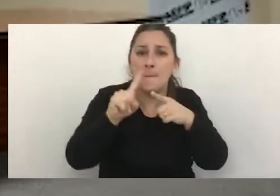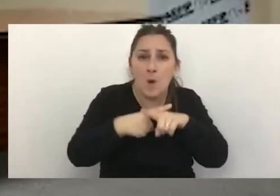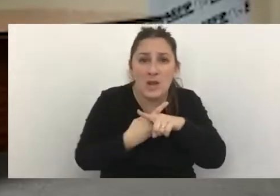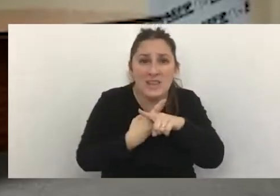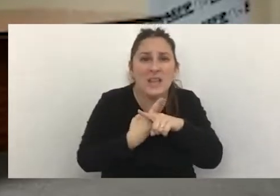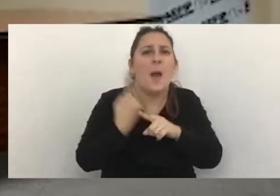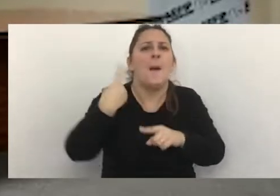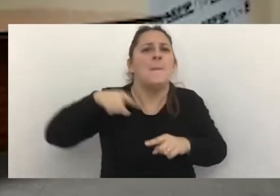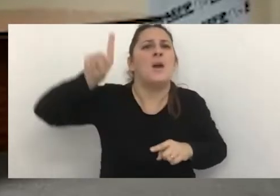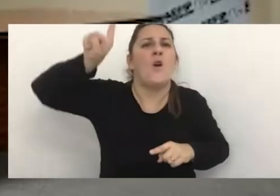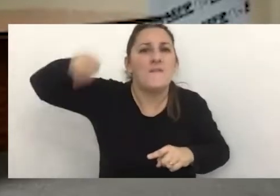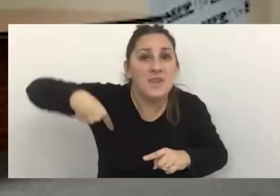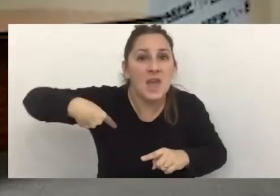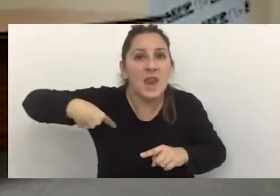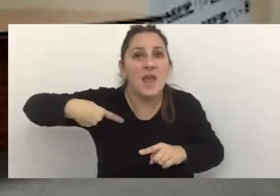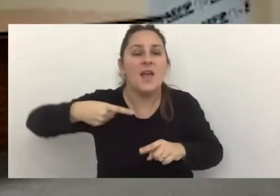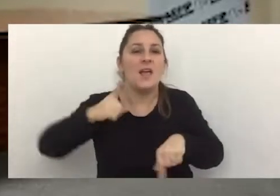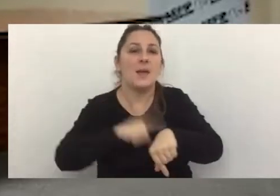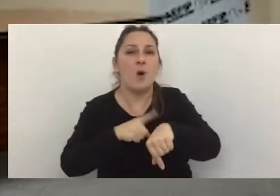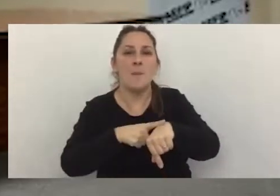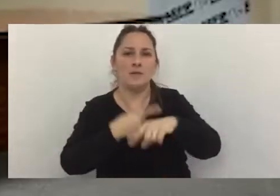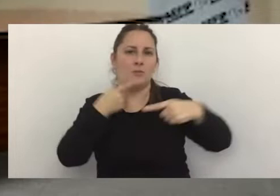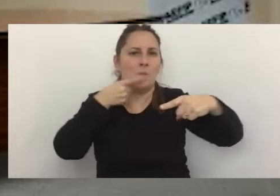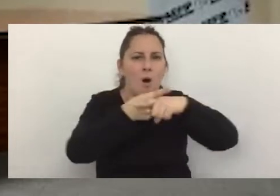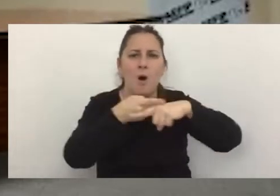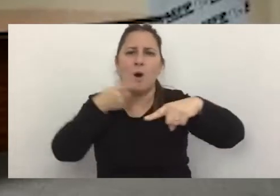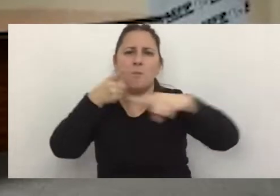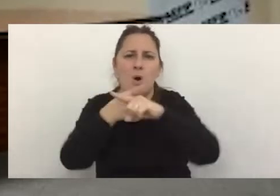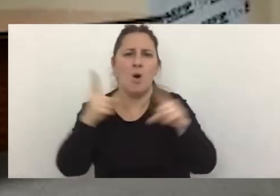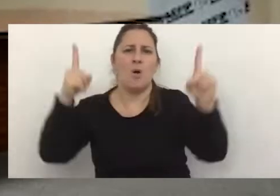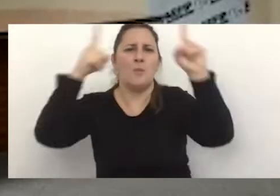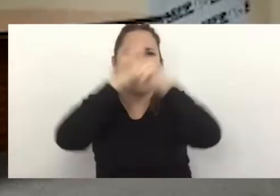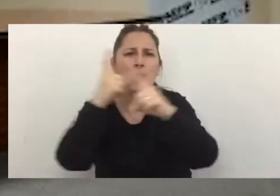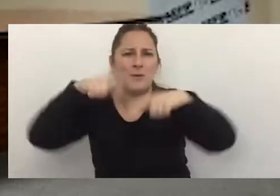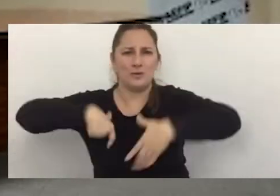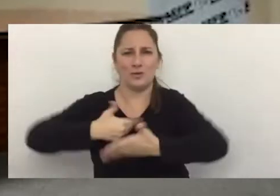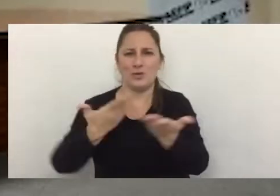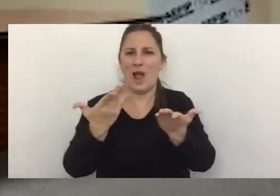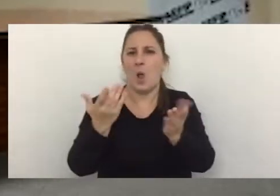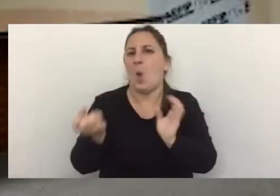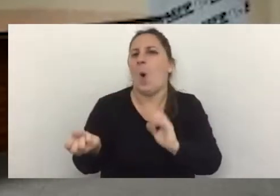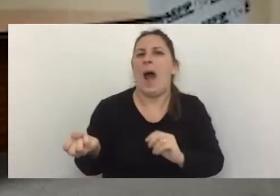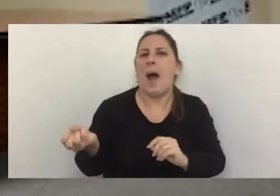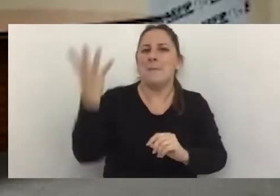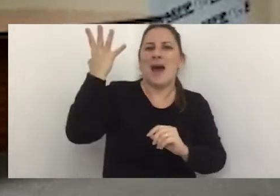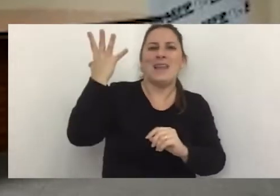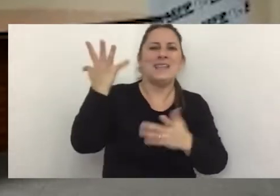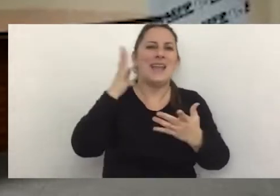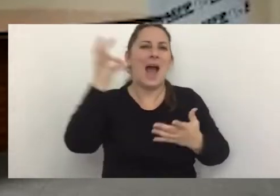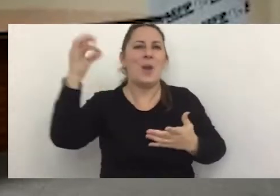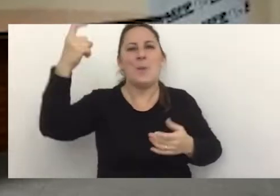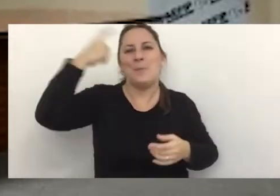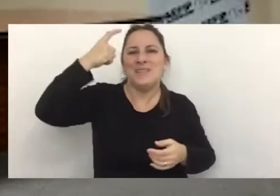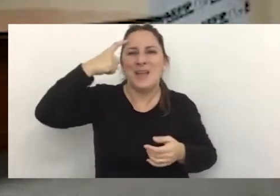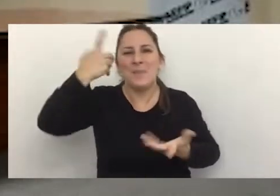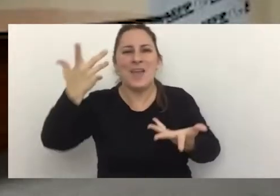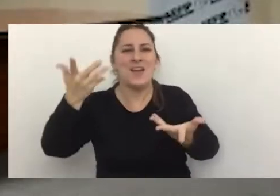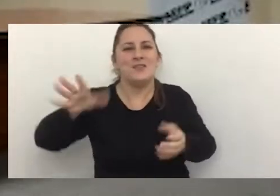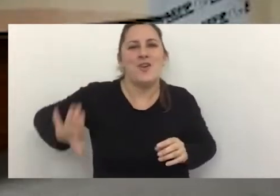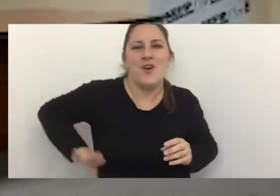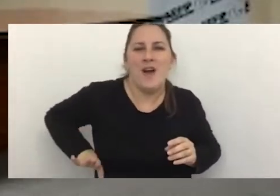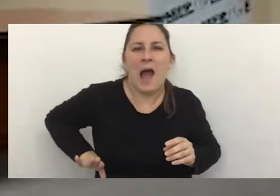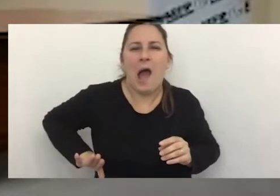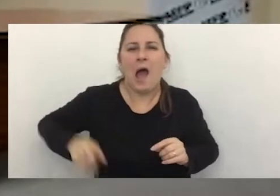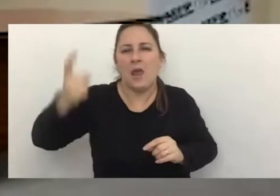de la conflictividad social. No nace de otro lado, no nace de la mente o de la capacidad